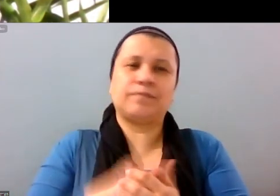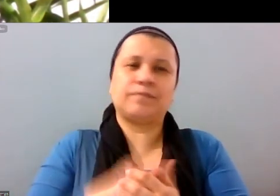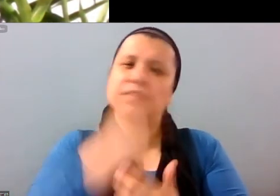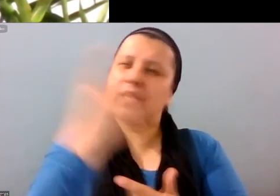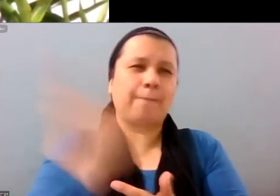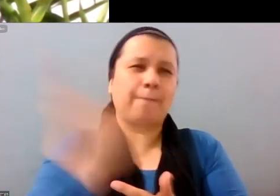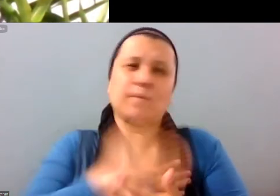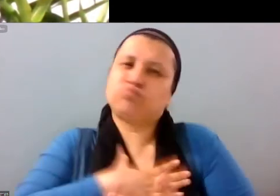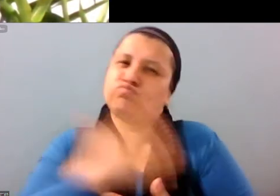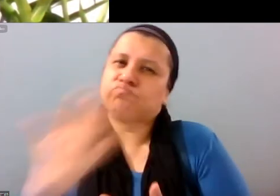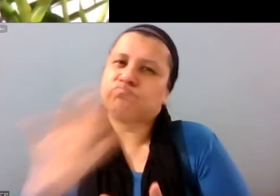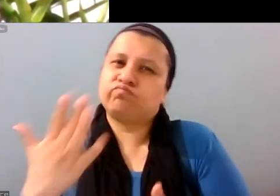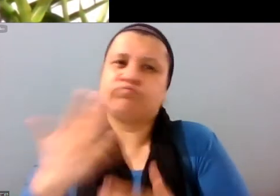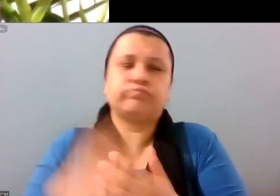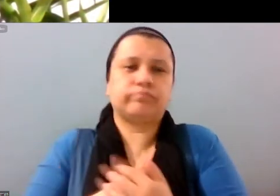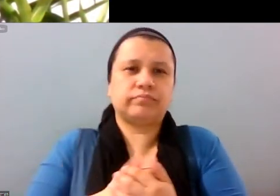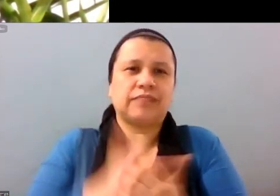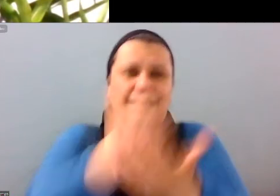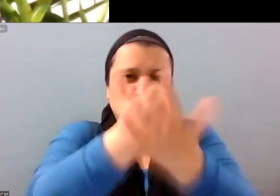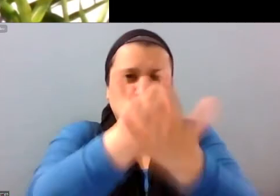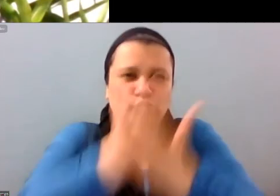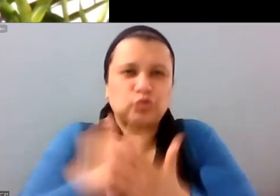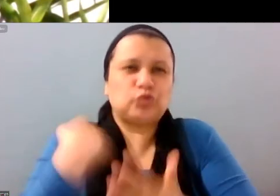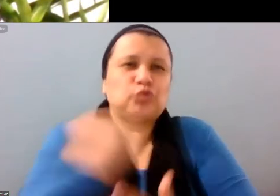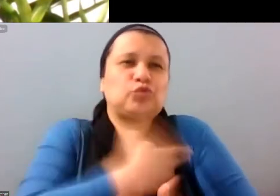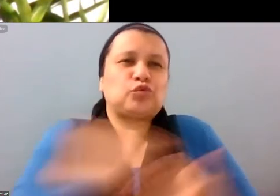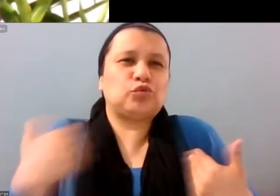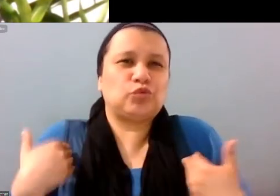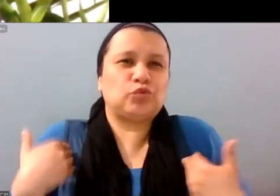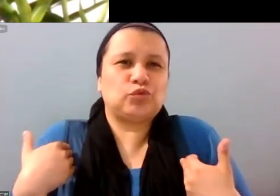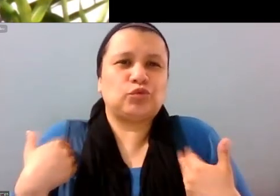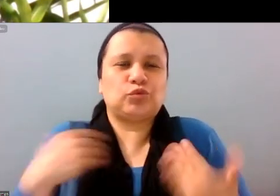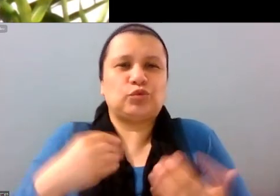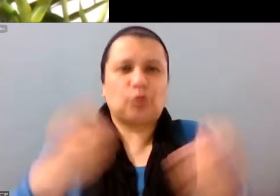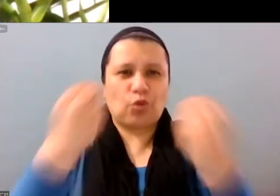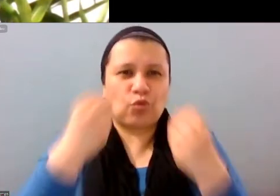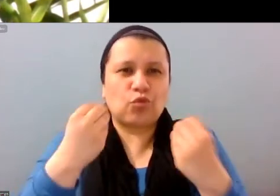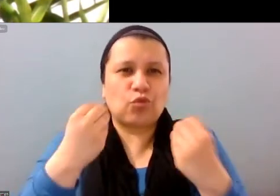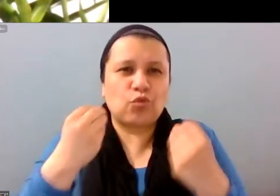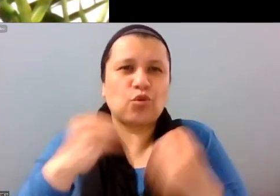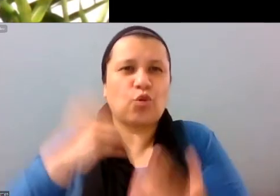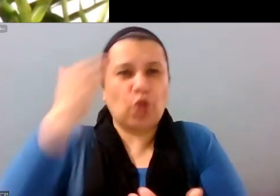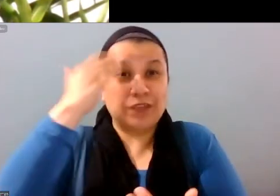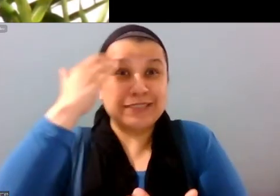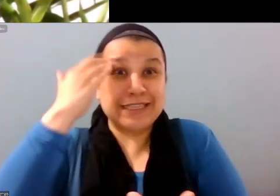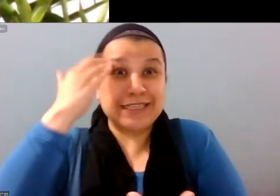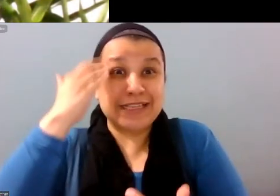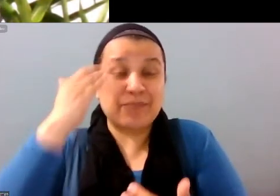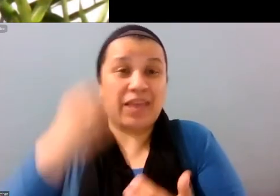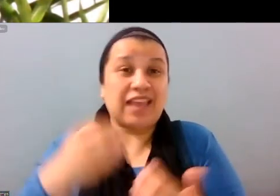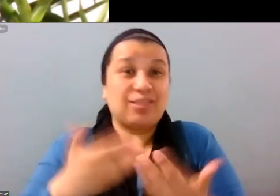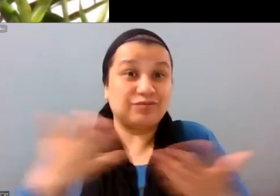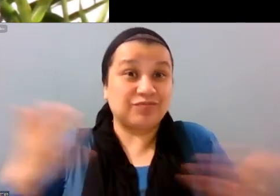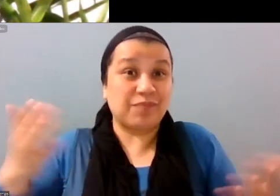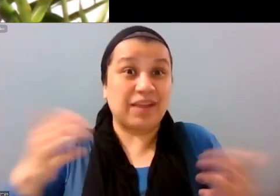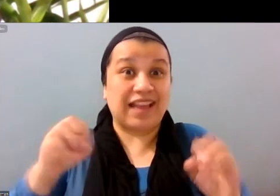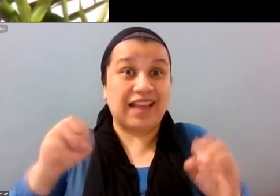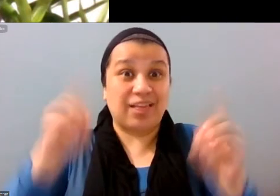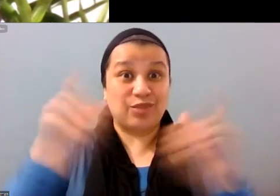de seguirnos facilitando ese conocimiento esas herramientas para la educación a distancia mientras que las sigamos